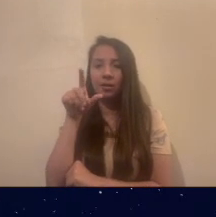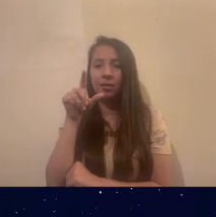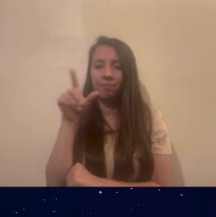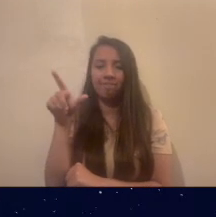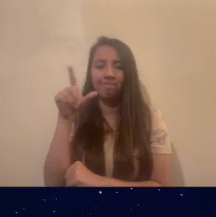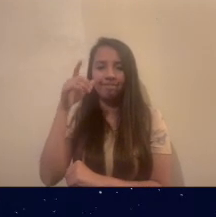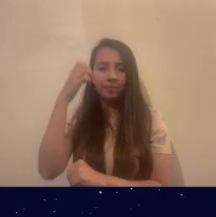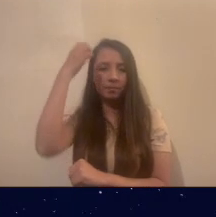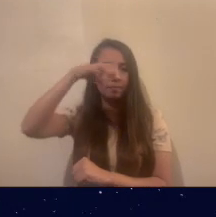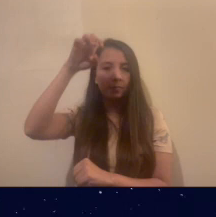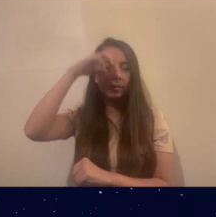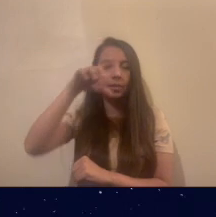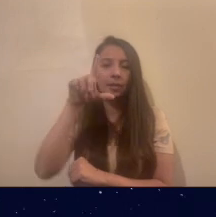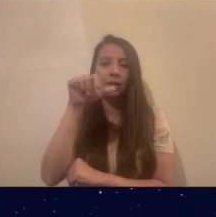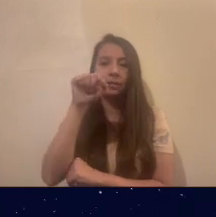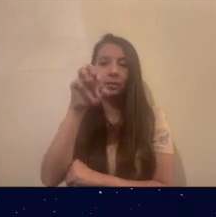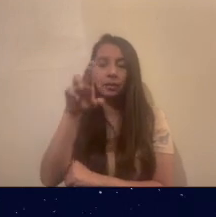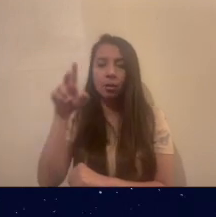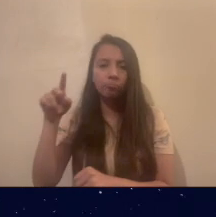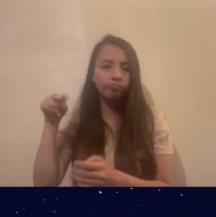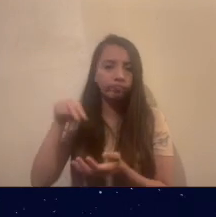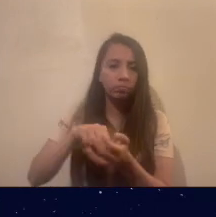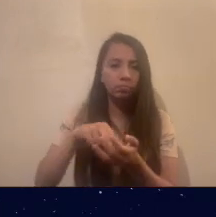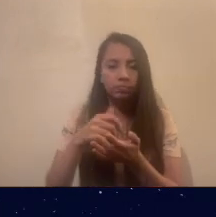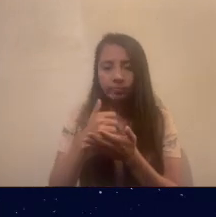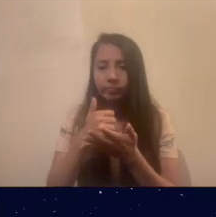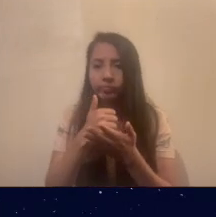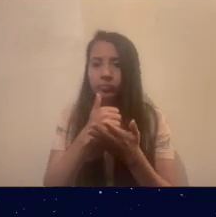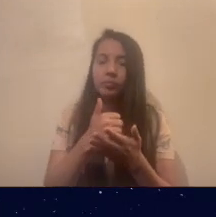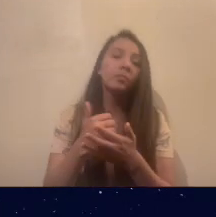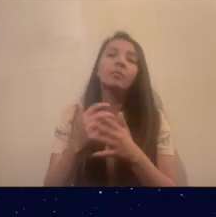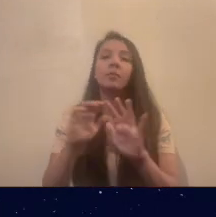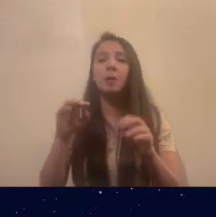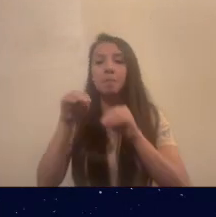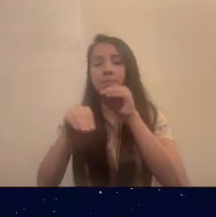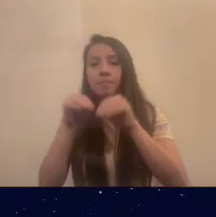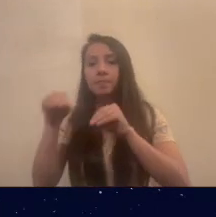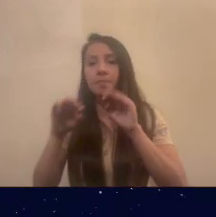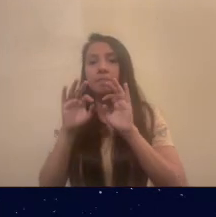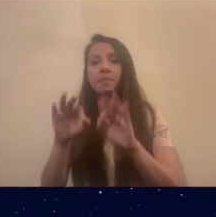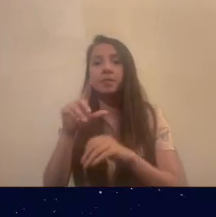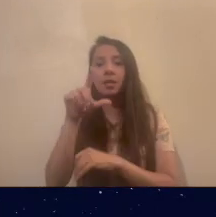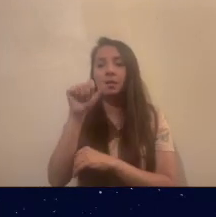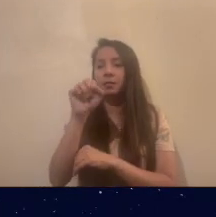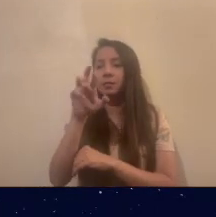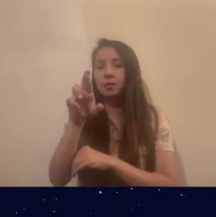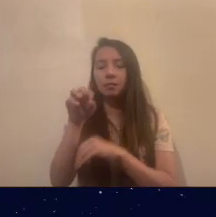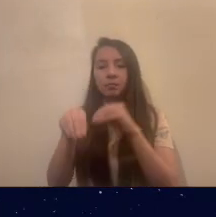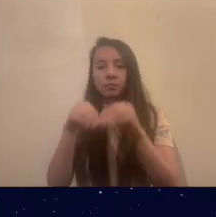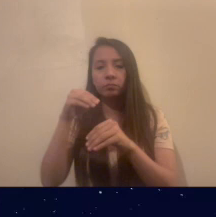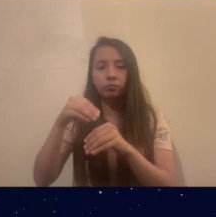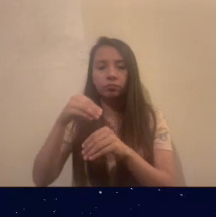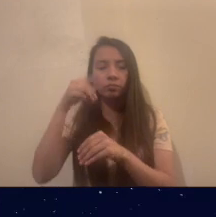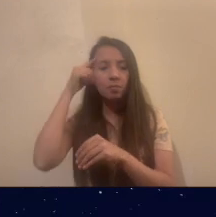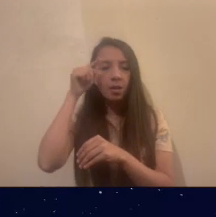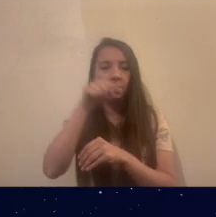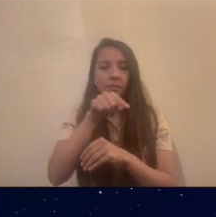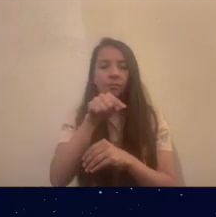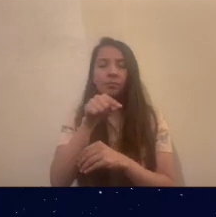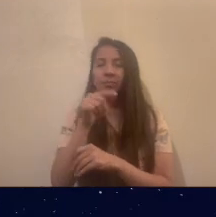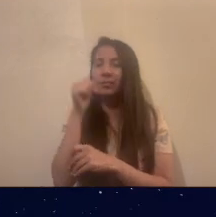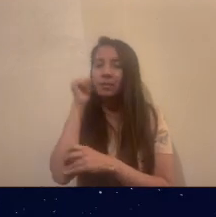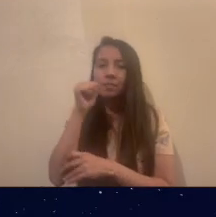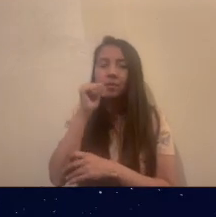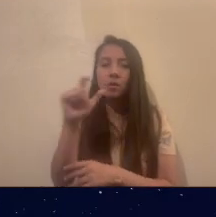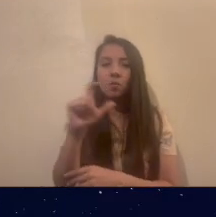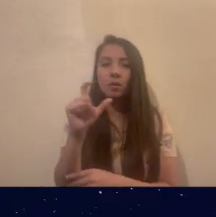en el láser, estaba ahí, sí, al pie del cañón. Se desarrolló y se seteó el láser para esto. Para cada experimentación a estos niveles